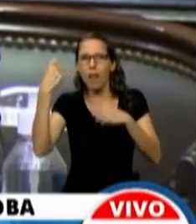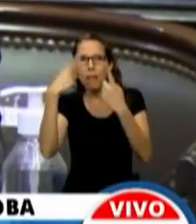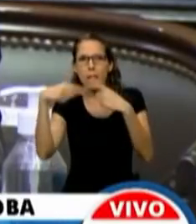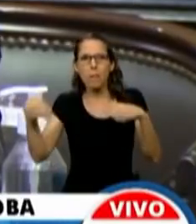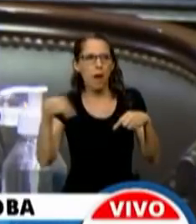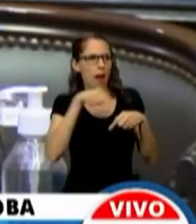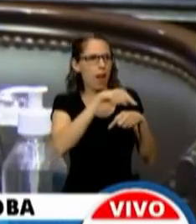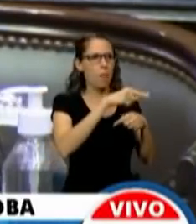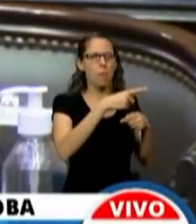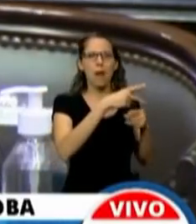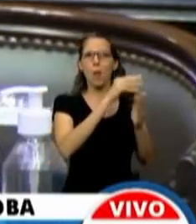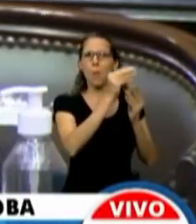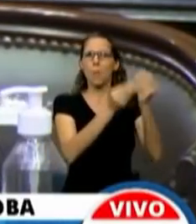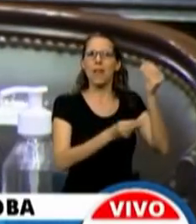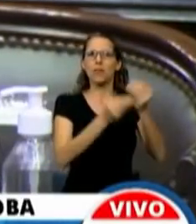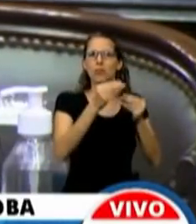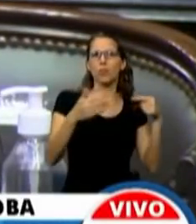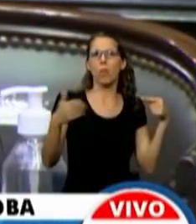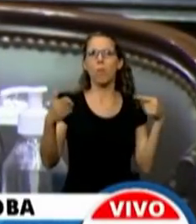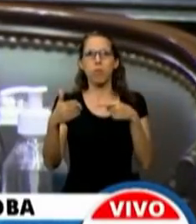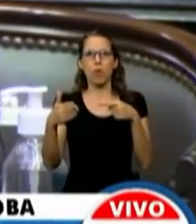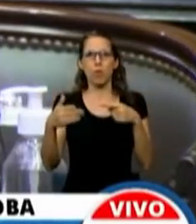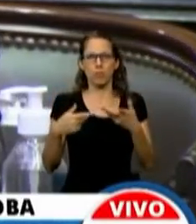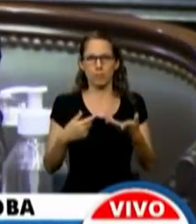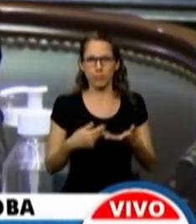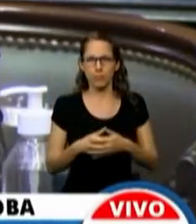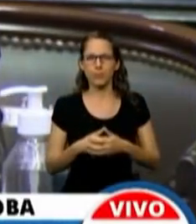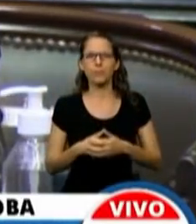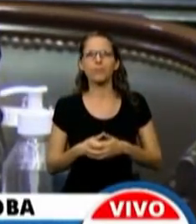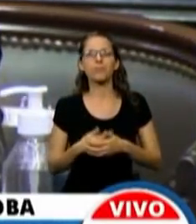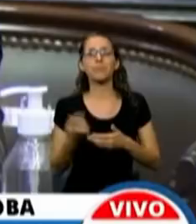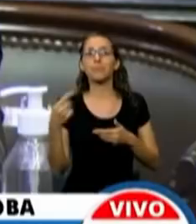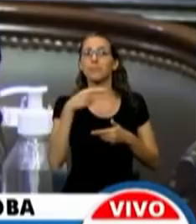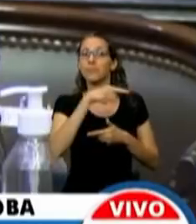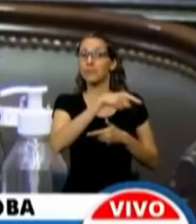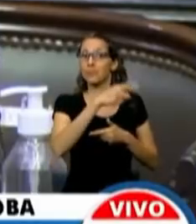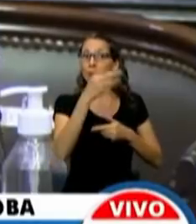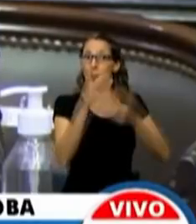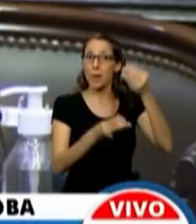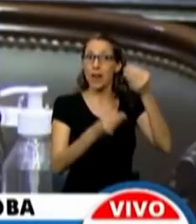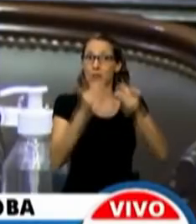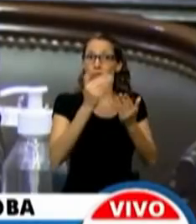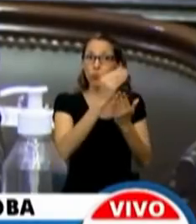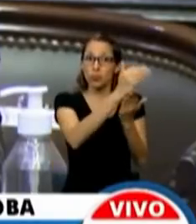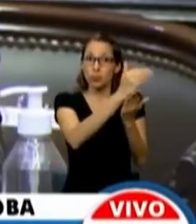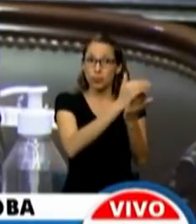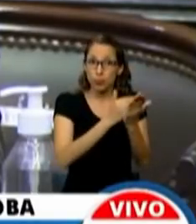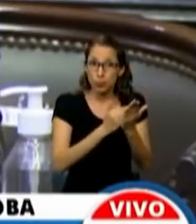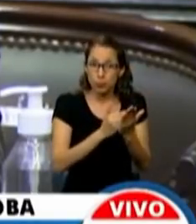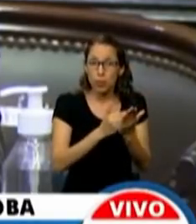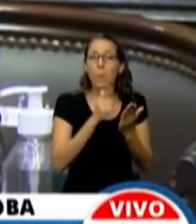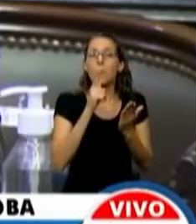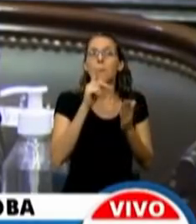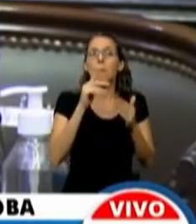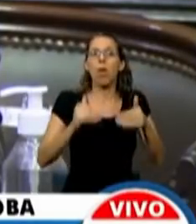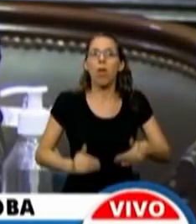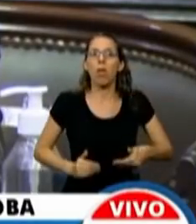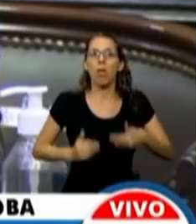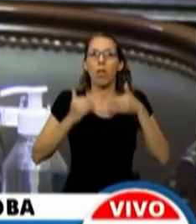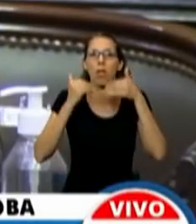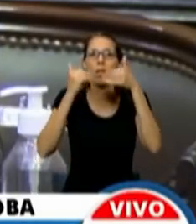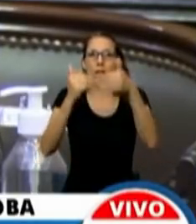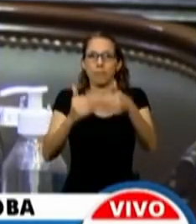bueno... La verdad que no quiero poner excusa, no busco argumentos. La verdad que simplemente es pedir